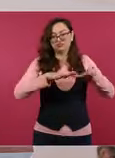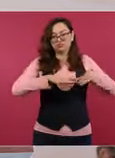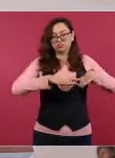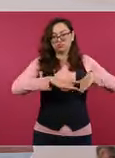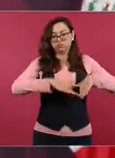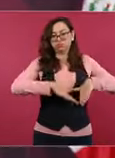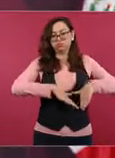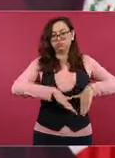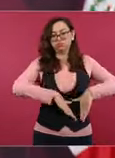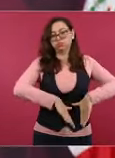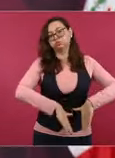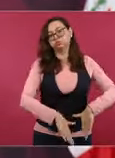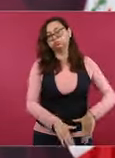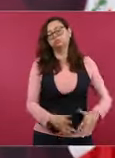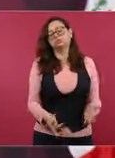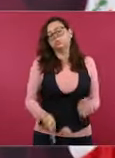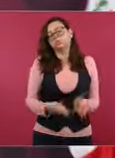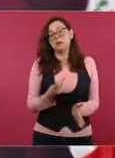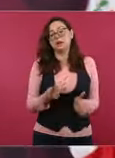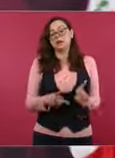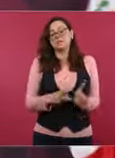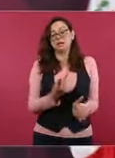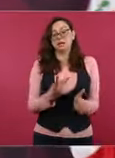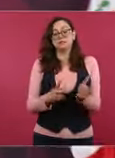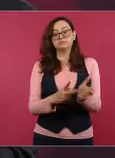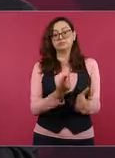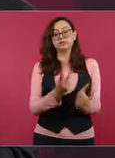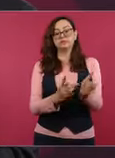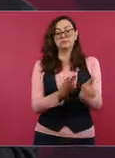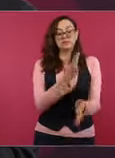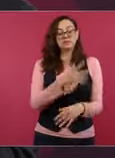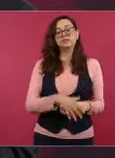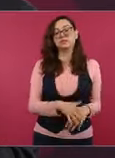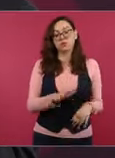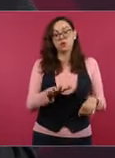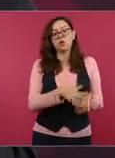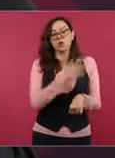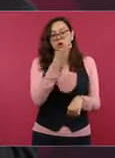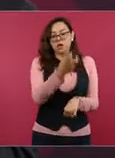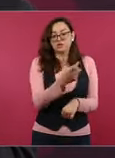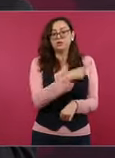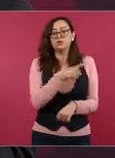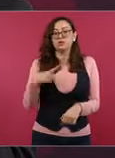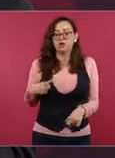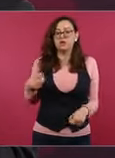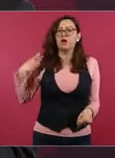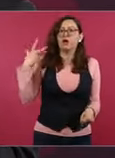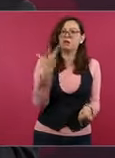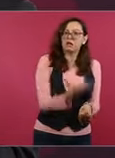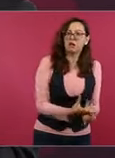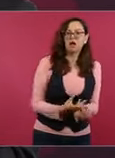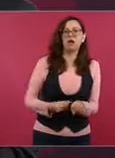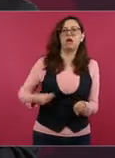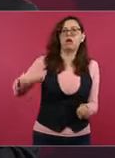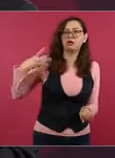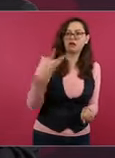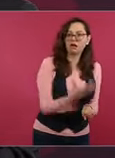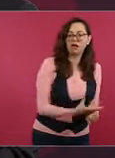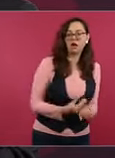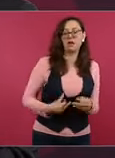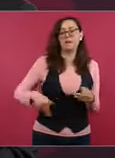el aeropuerto y donde querían construir el nuevo para hacer la